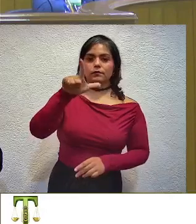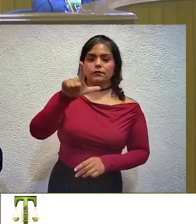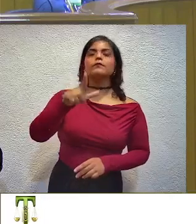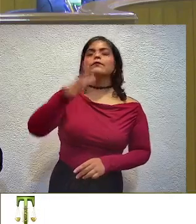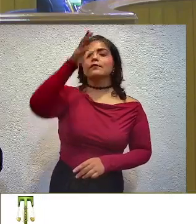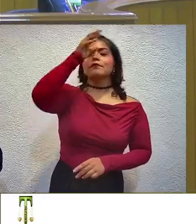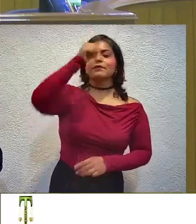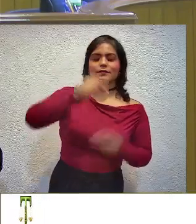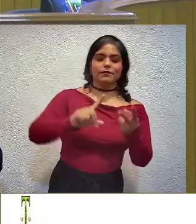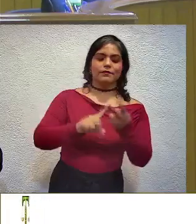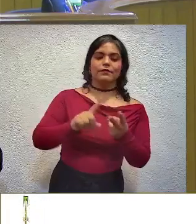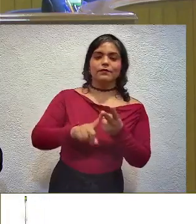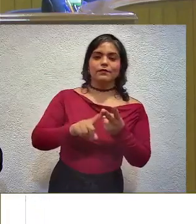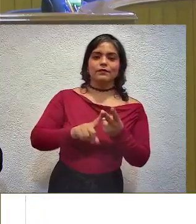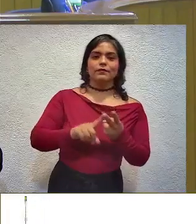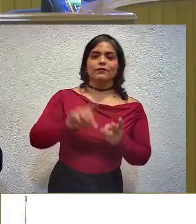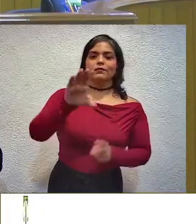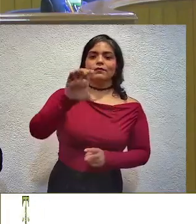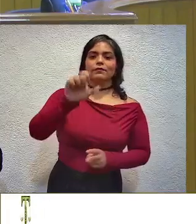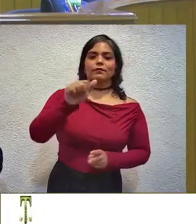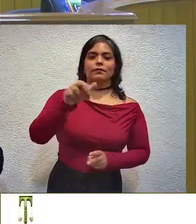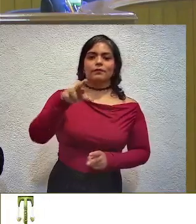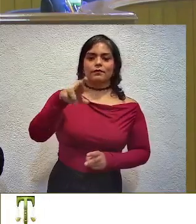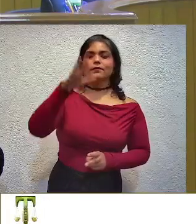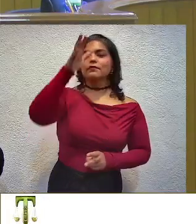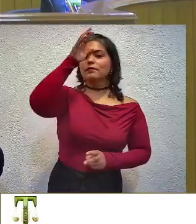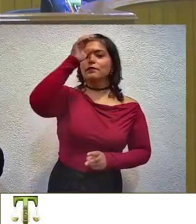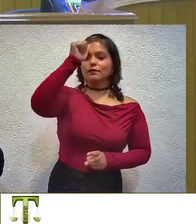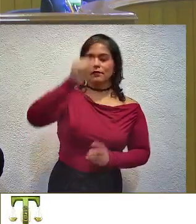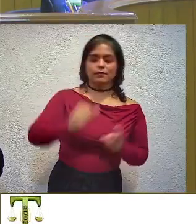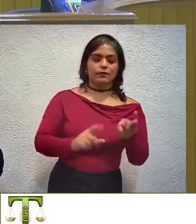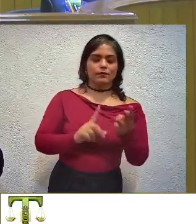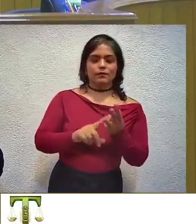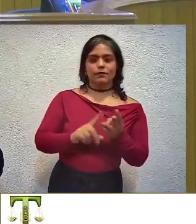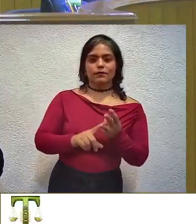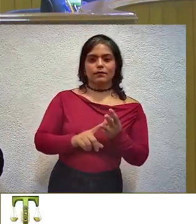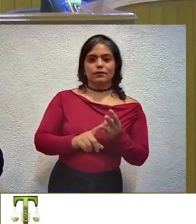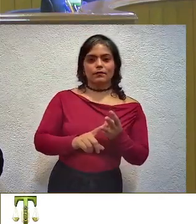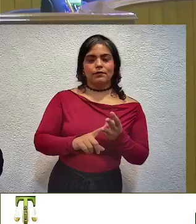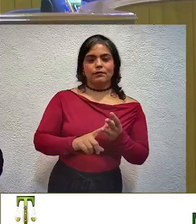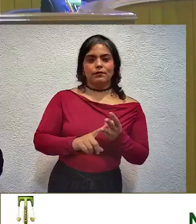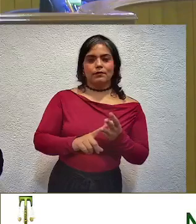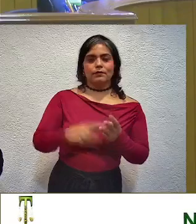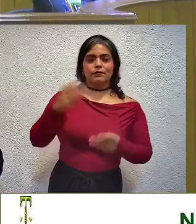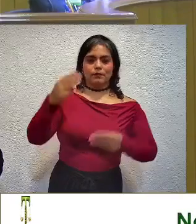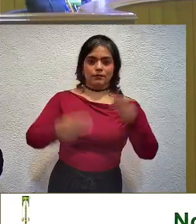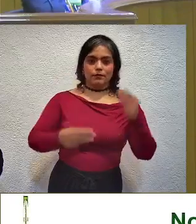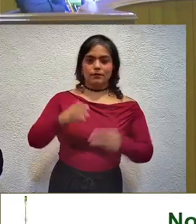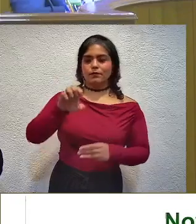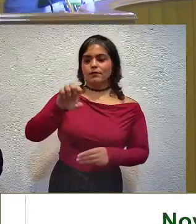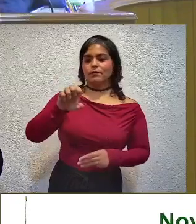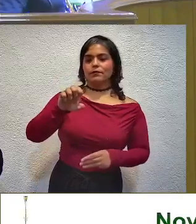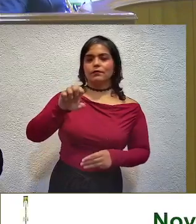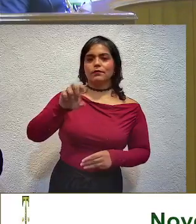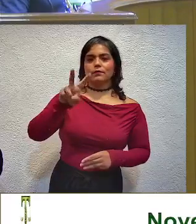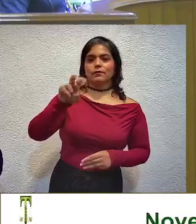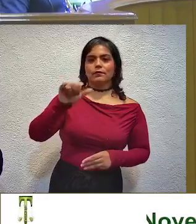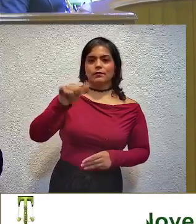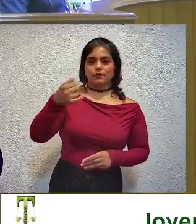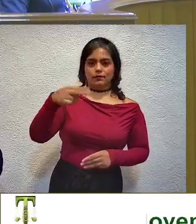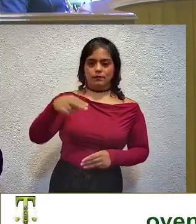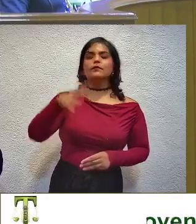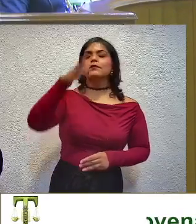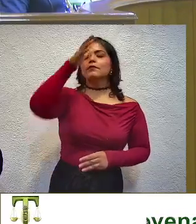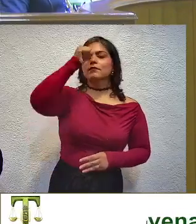favor. Magistrado César Salgado Alpizar. A favor. Magistrada ponente Evelyn Rodríguez Sinol. A favor